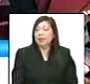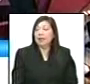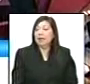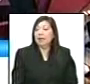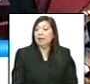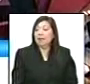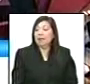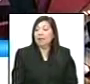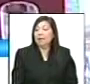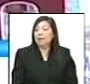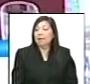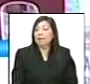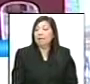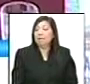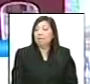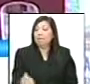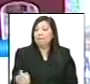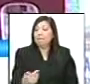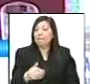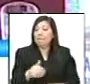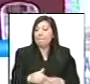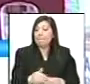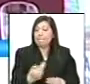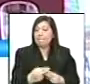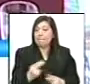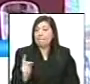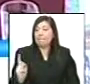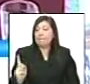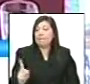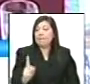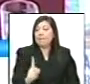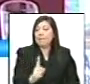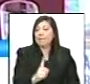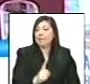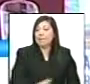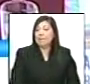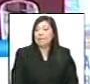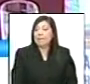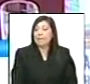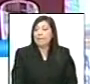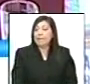Señores congresistas, al voto. Nominal, por favor, señor secretario técnico.